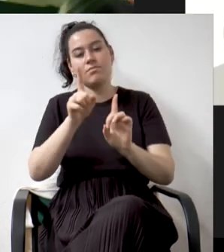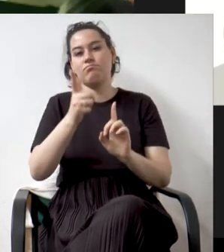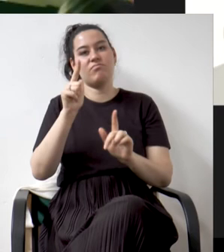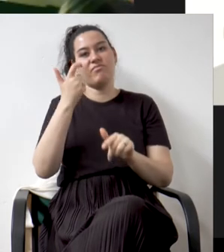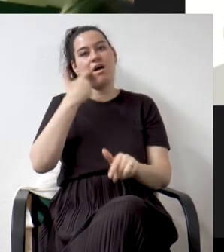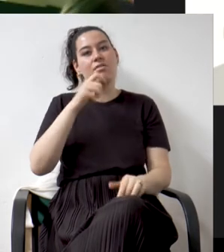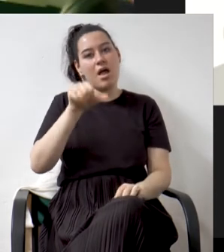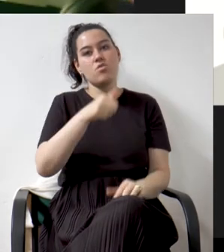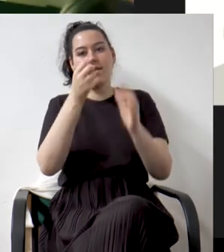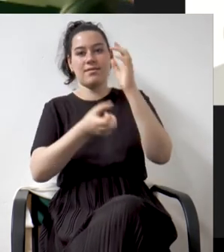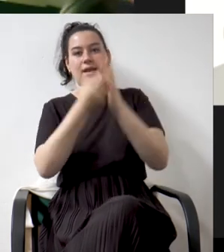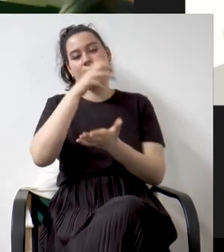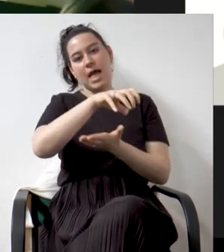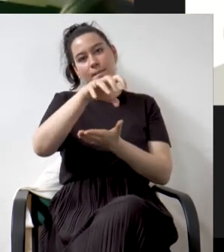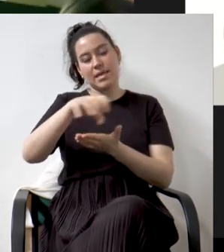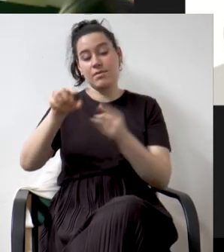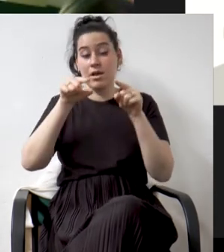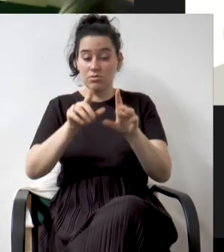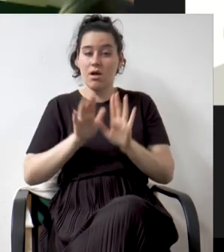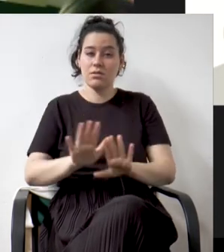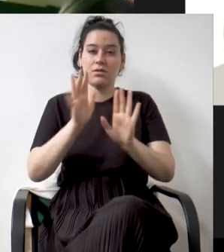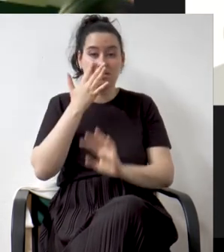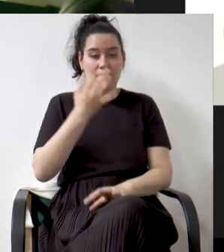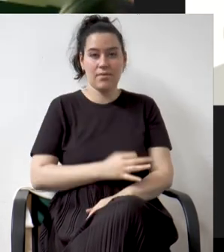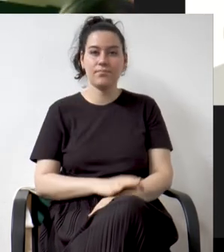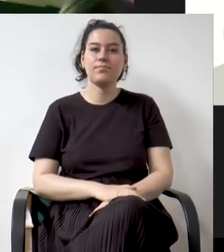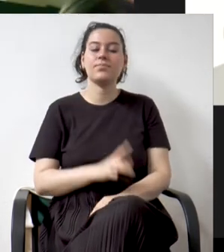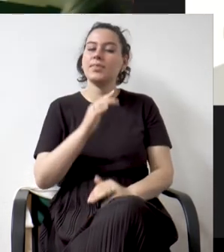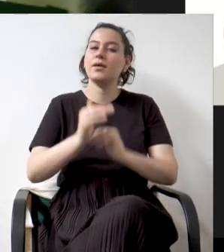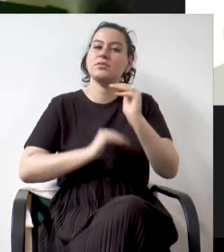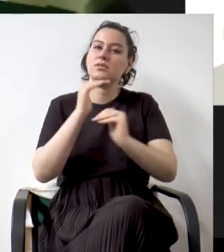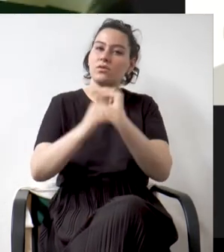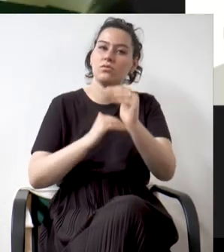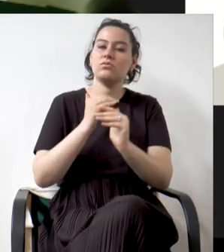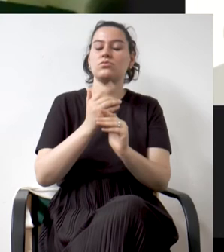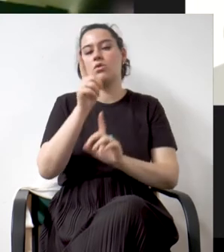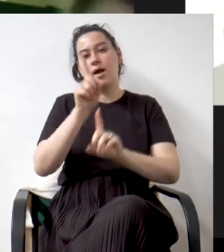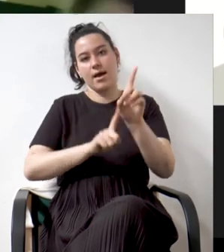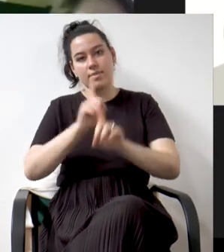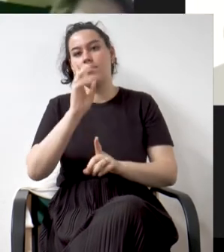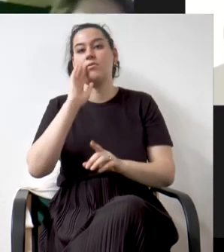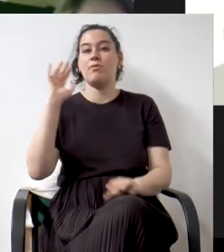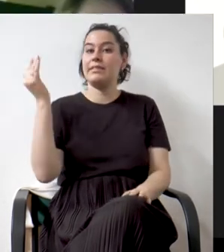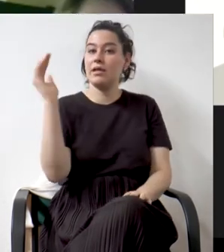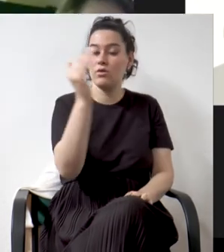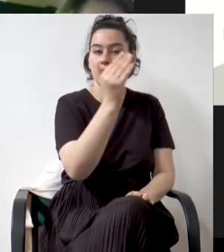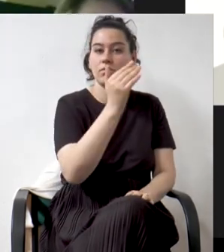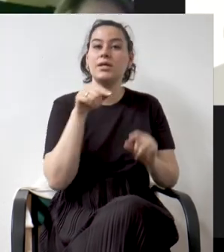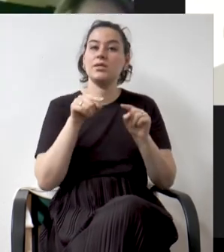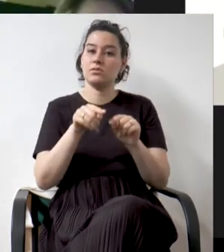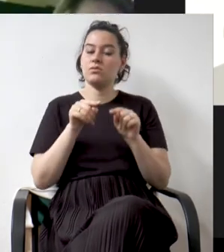generar departamentos de nivel. Y eso es así. El desarrollo académico en el interior